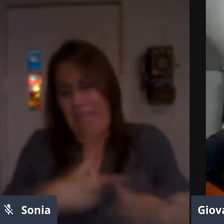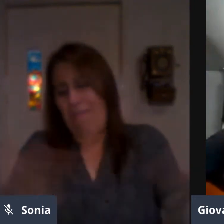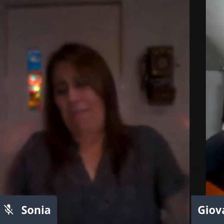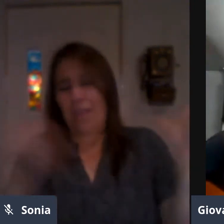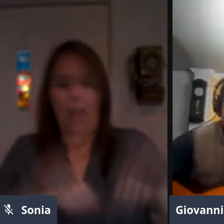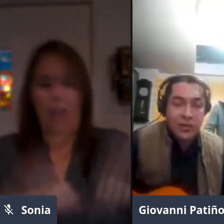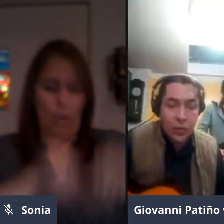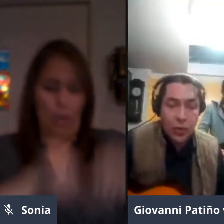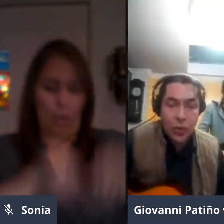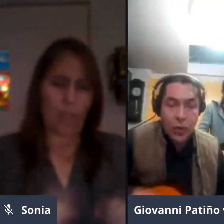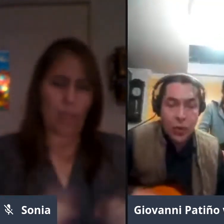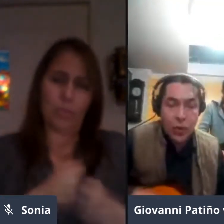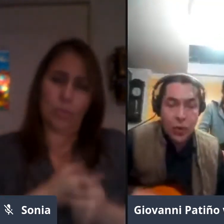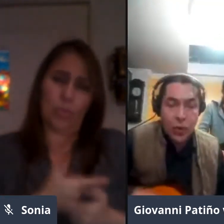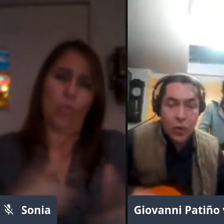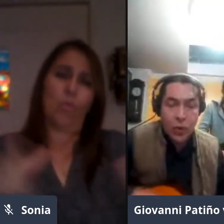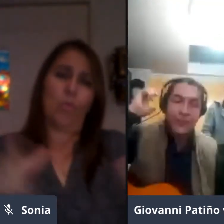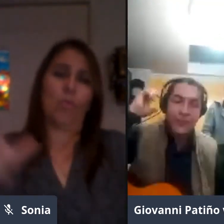corazón